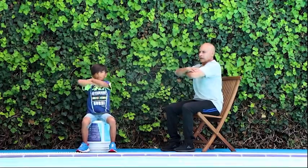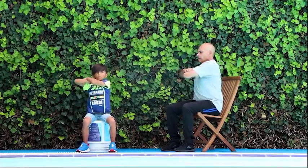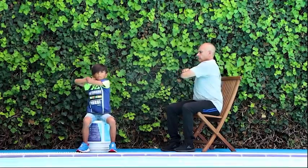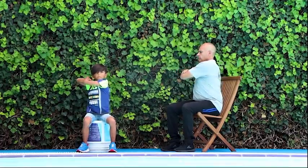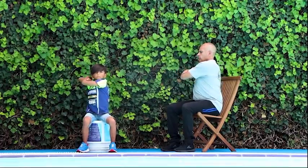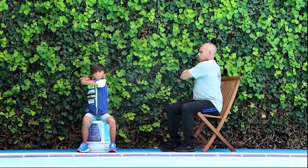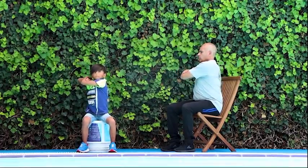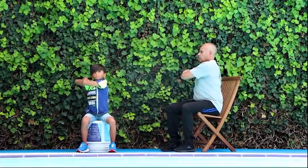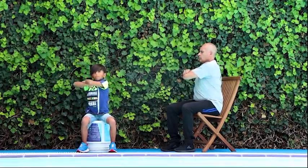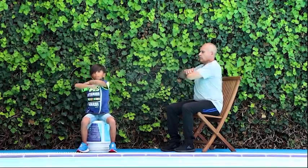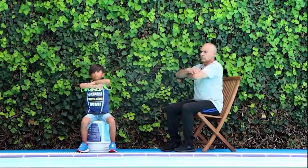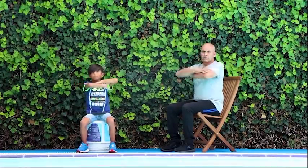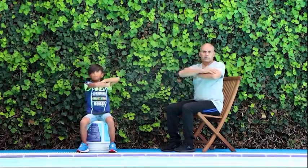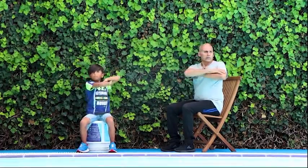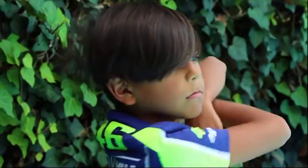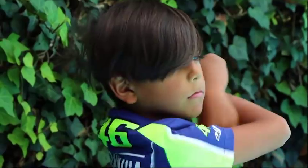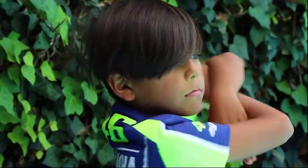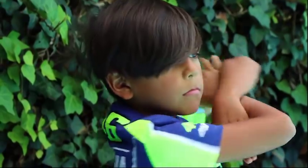bien,